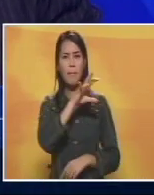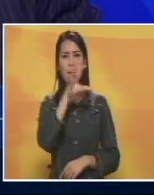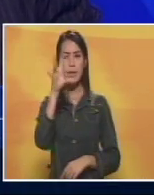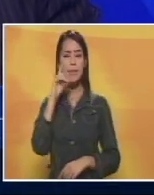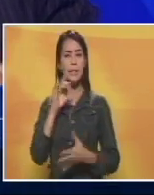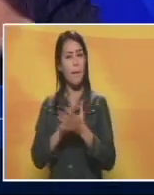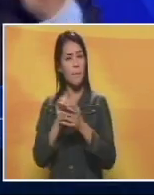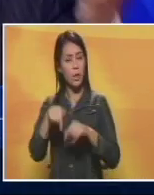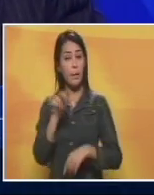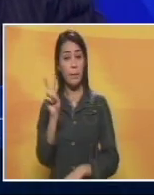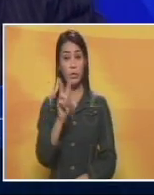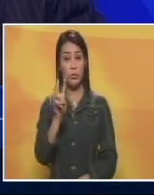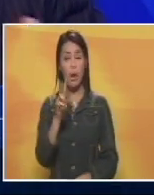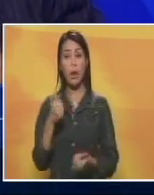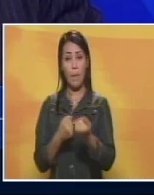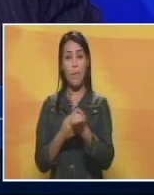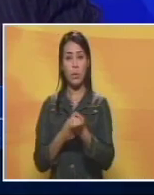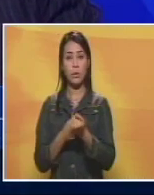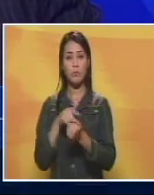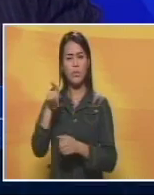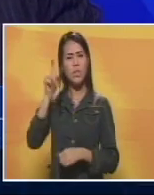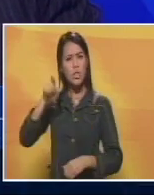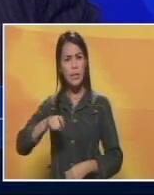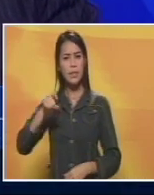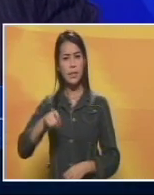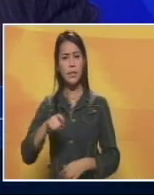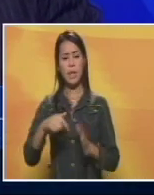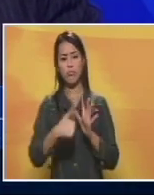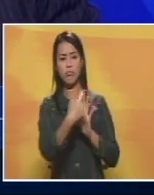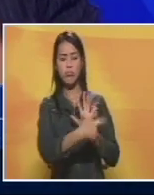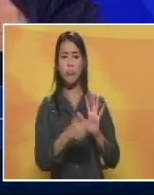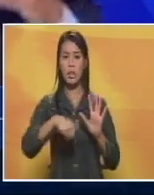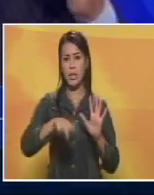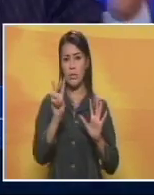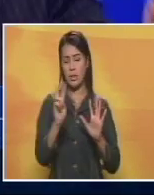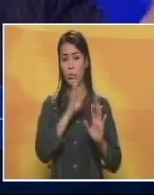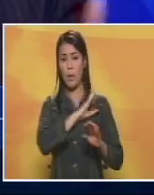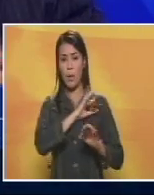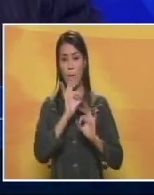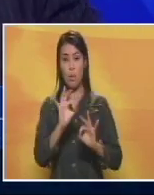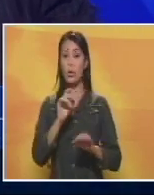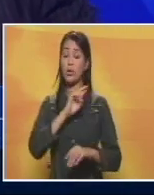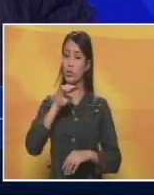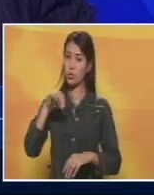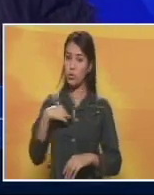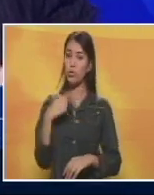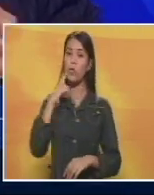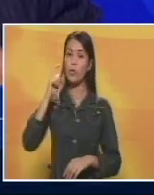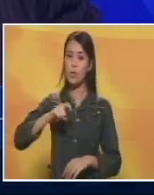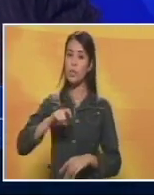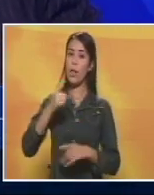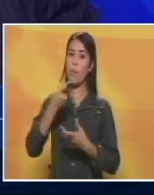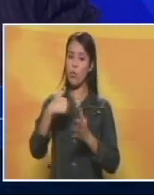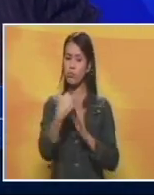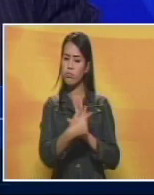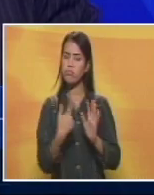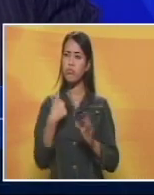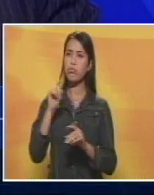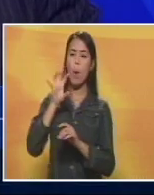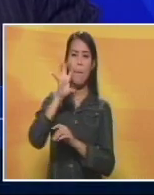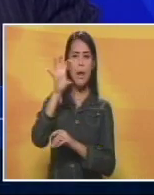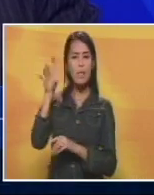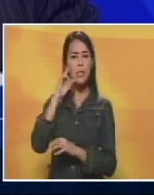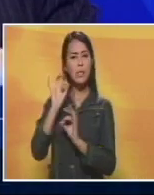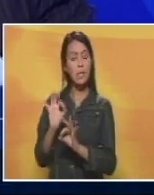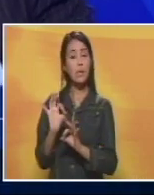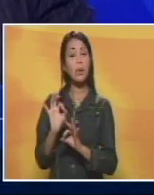de Venezuela, que ellos necesitan de productos venezolanos y nosotros necesitamos productos de ellos, y bueno, se hacen ese tipo